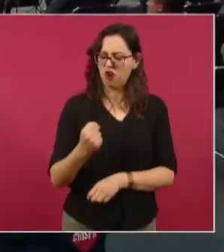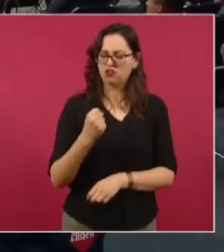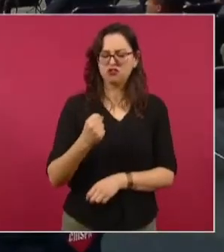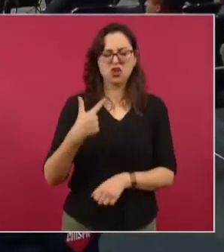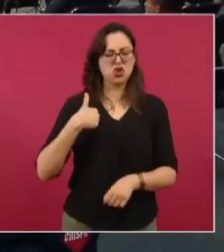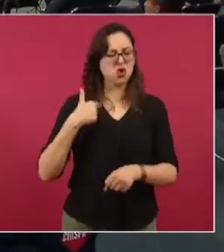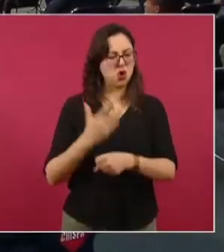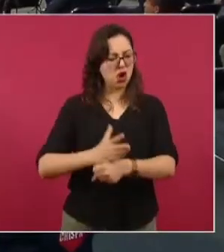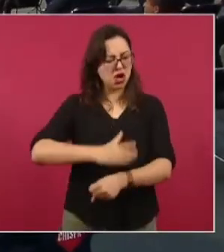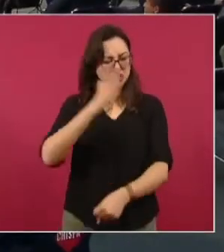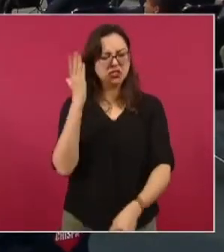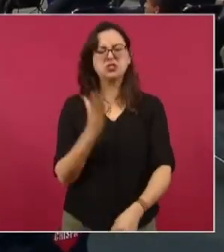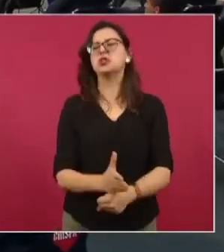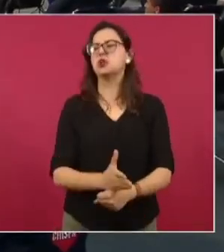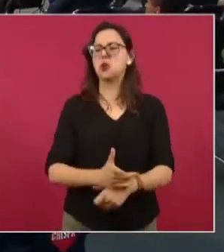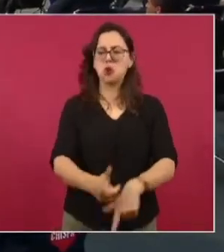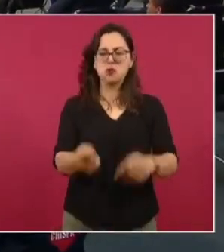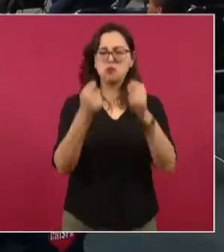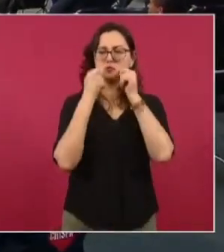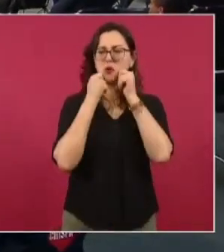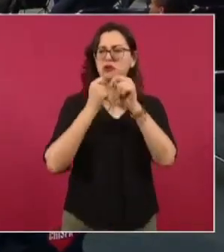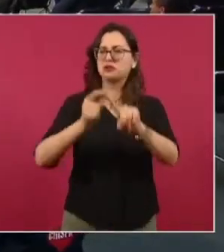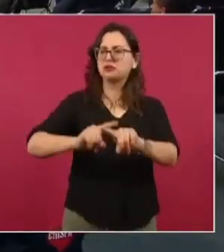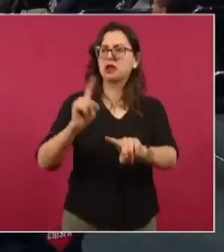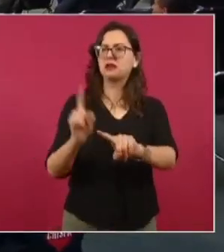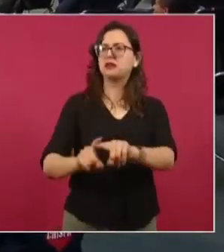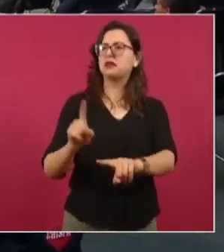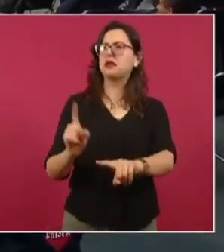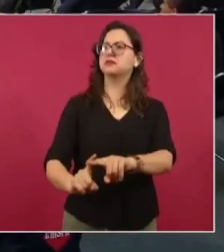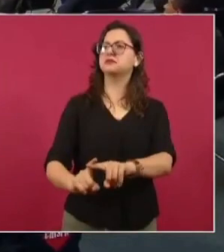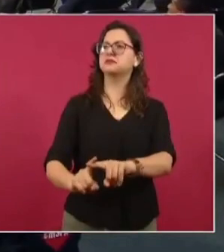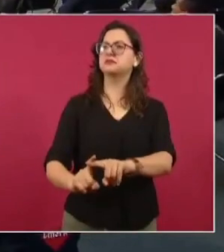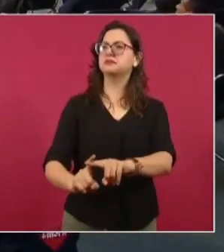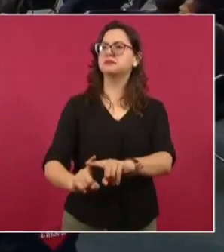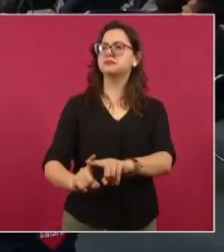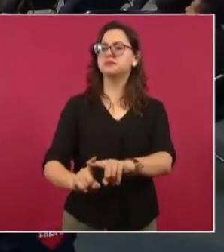pura simulación pura demagogia ahora no es así